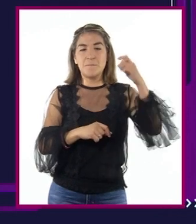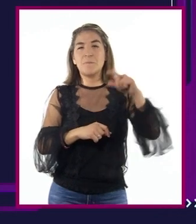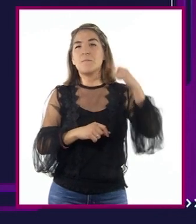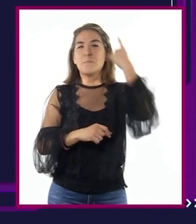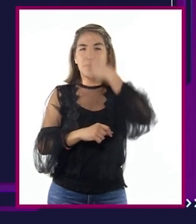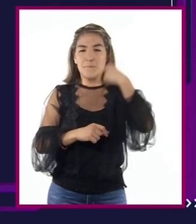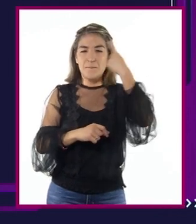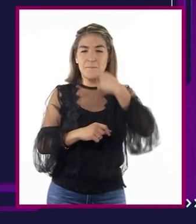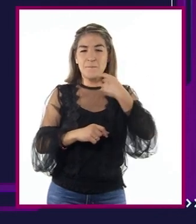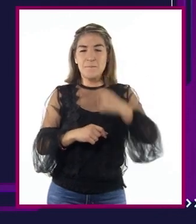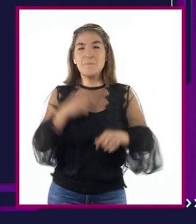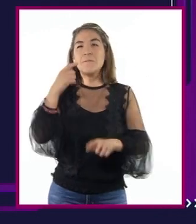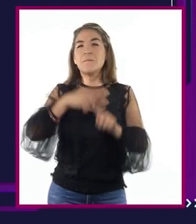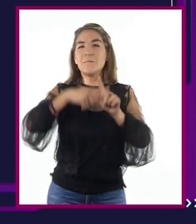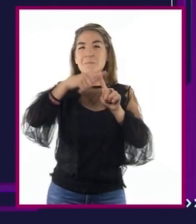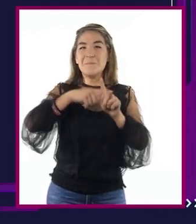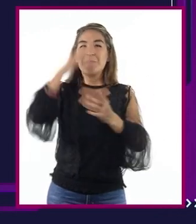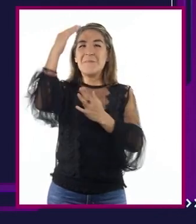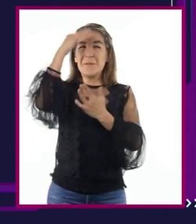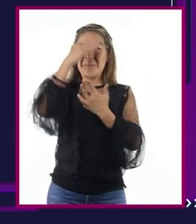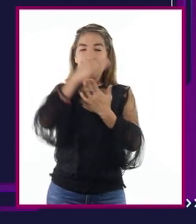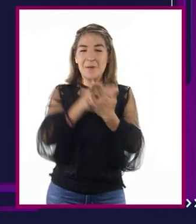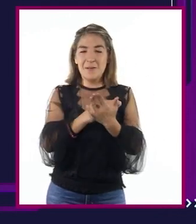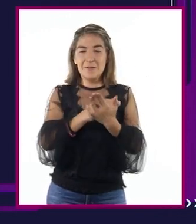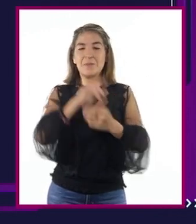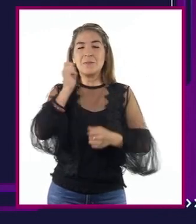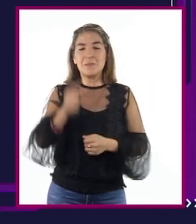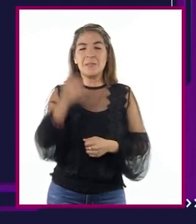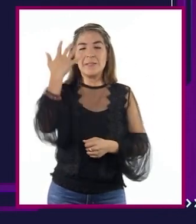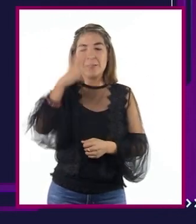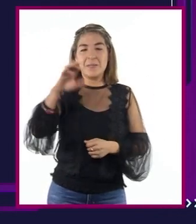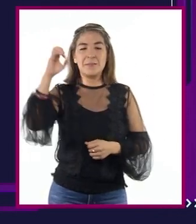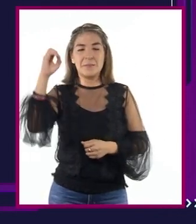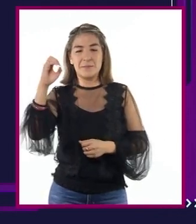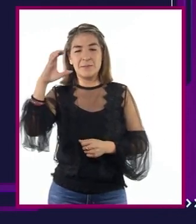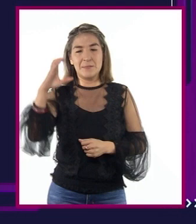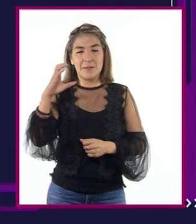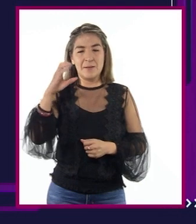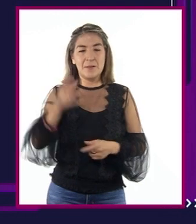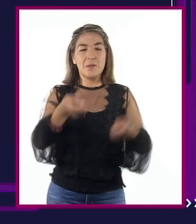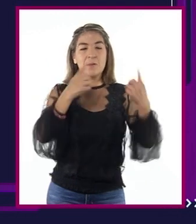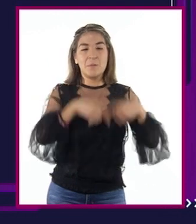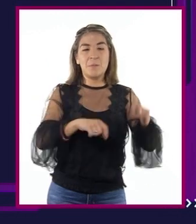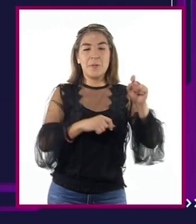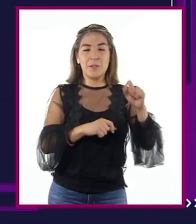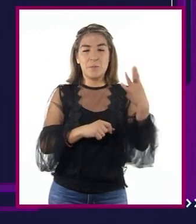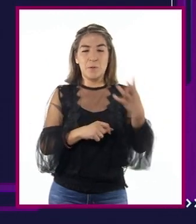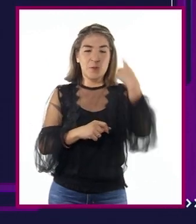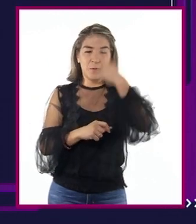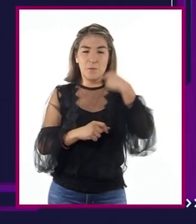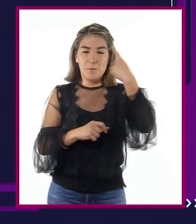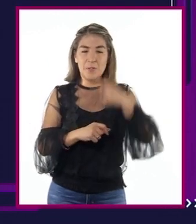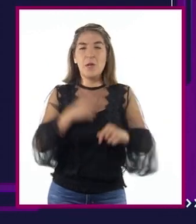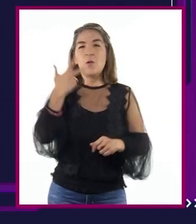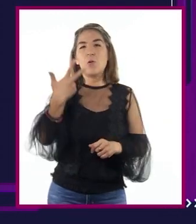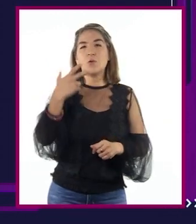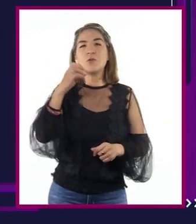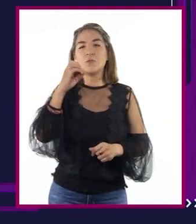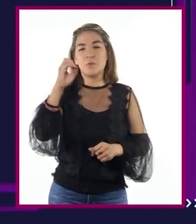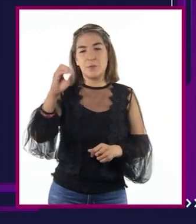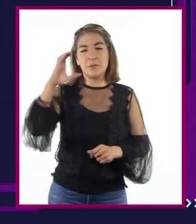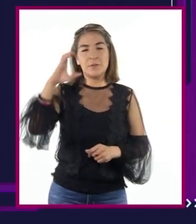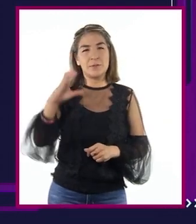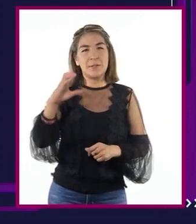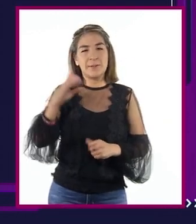la temperatura descendió a 10 grados Celsius y a las 24 horas fue de 8 grados